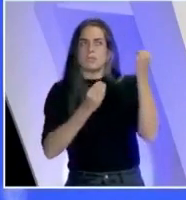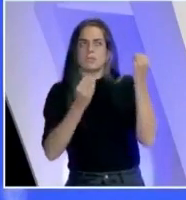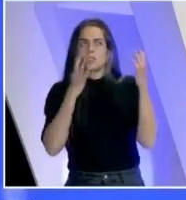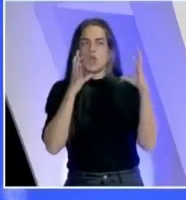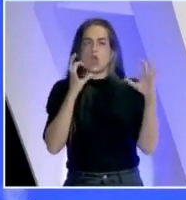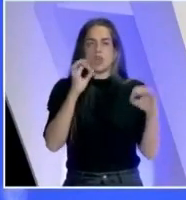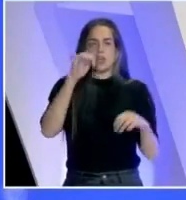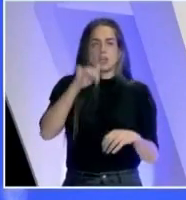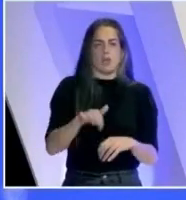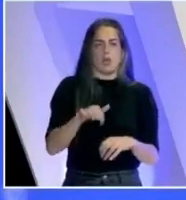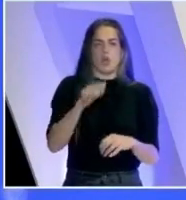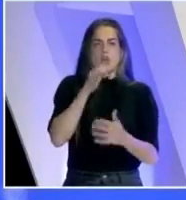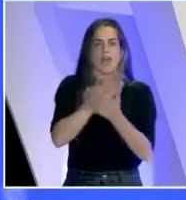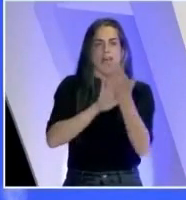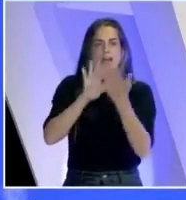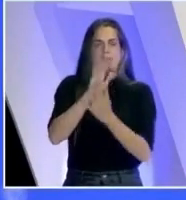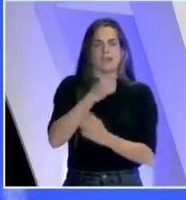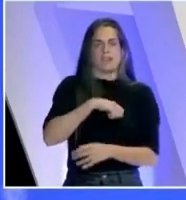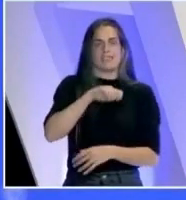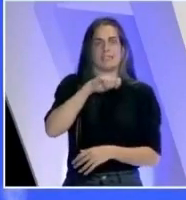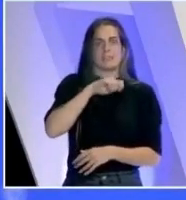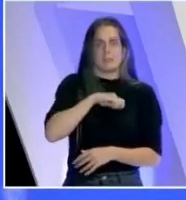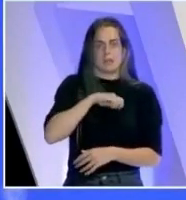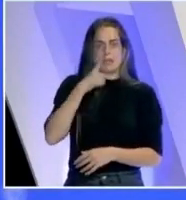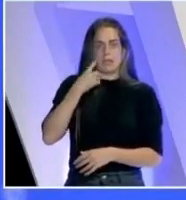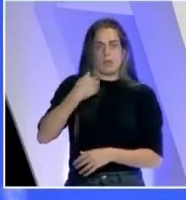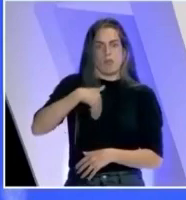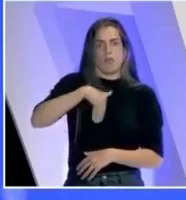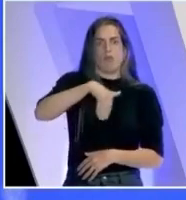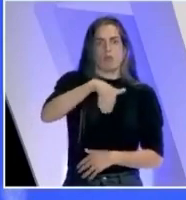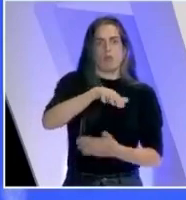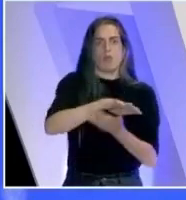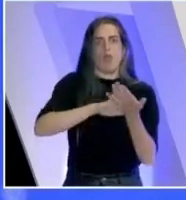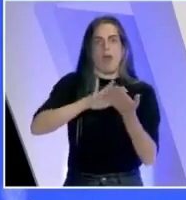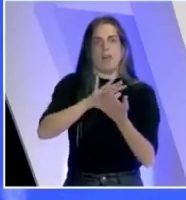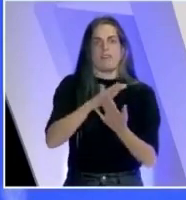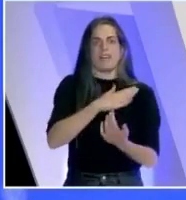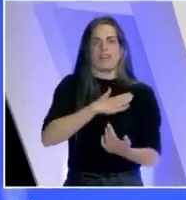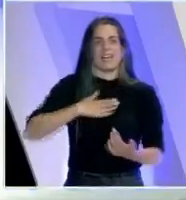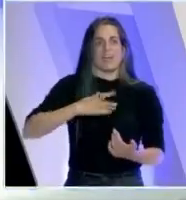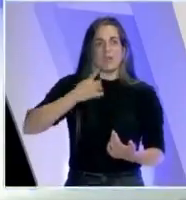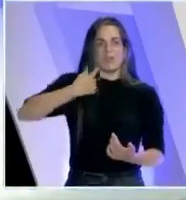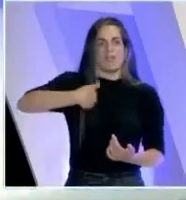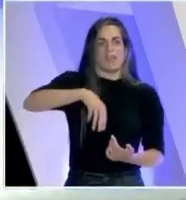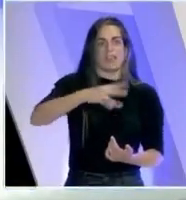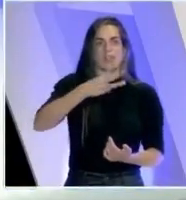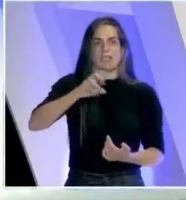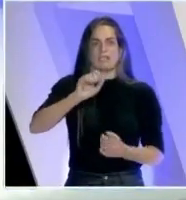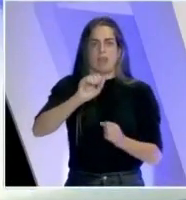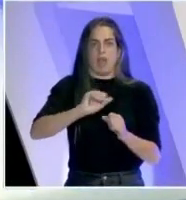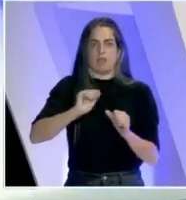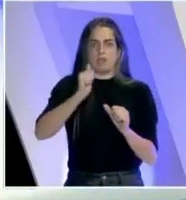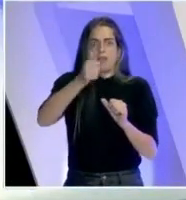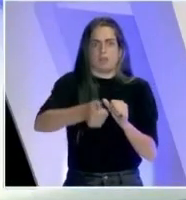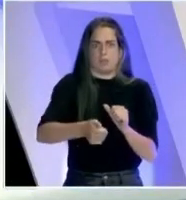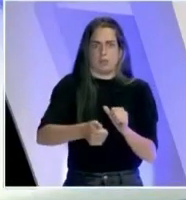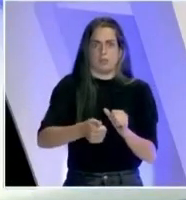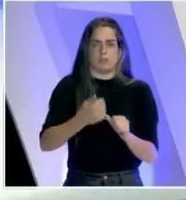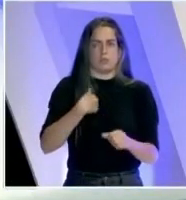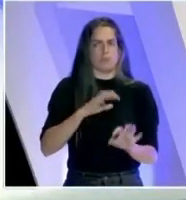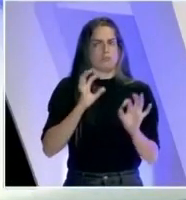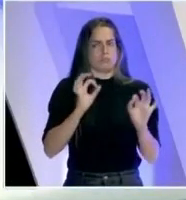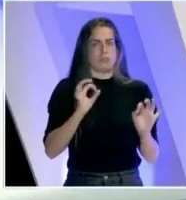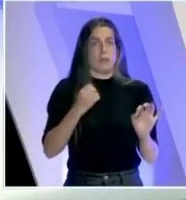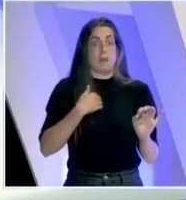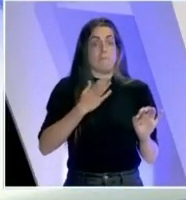sentido hoy hablar de la España que tendremos y que queremos dentro de 30 años. Exactamente, a